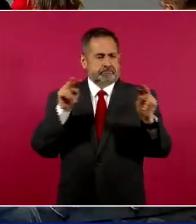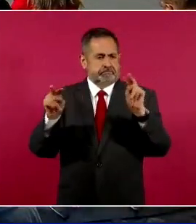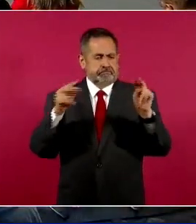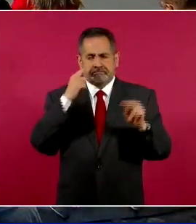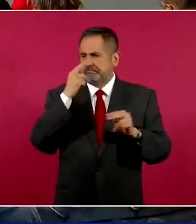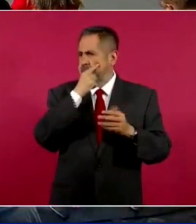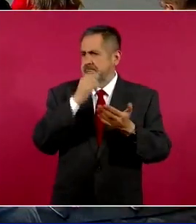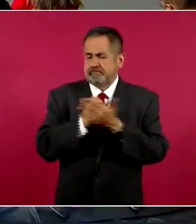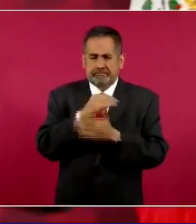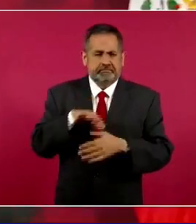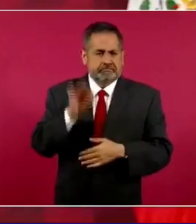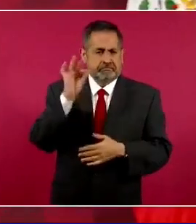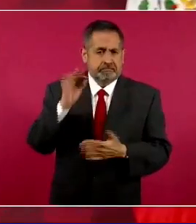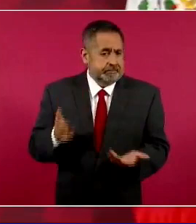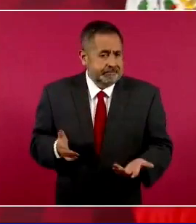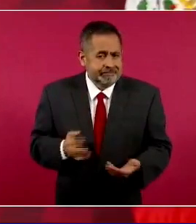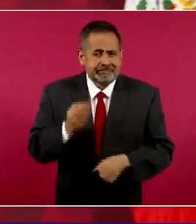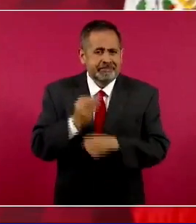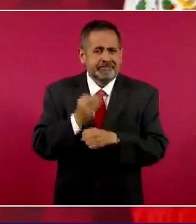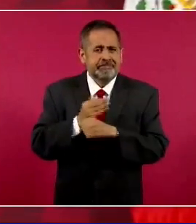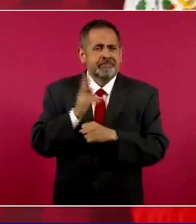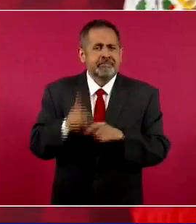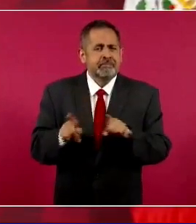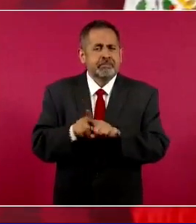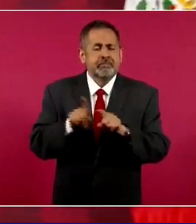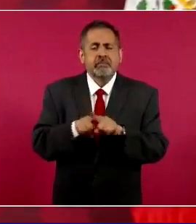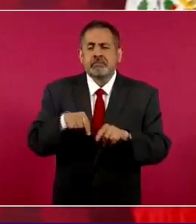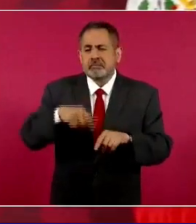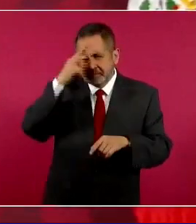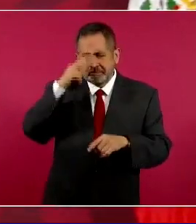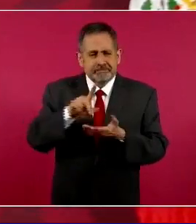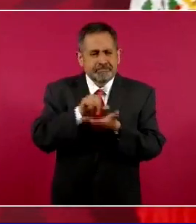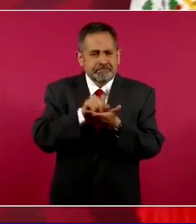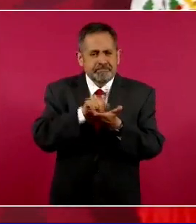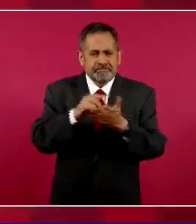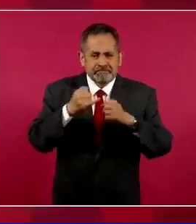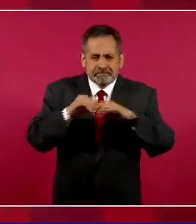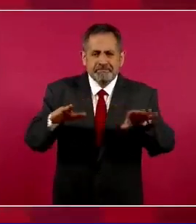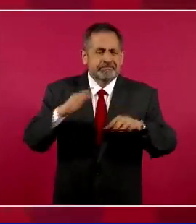lo que sucede ahora en México, en las redes,